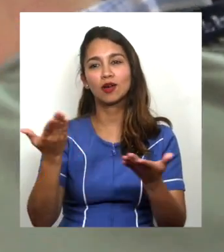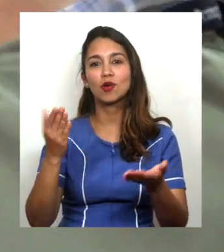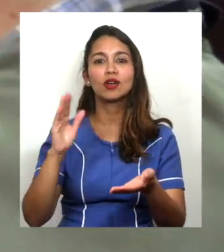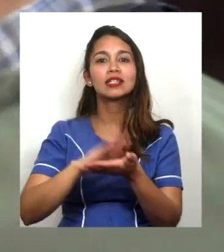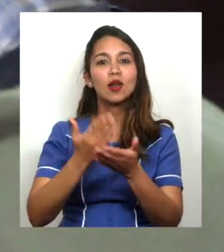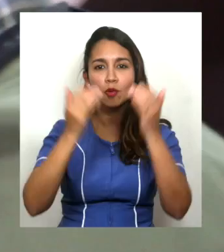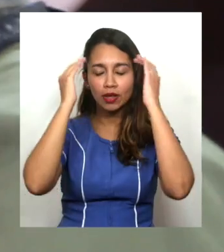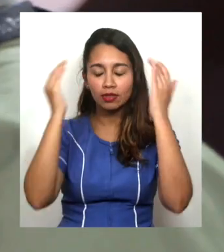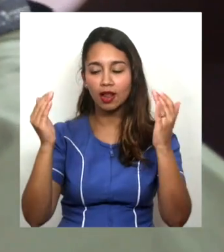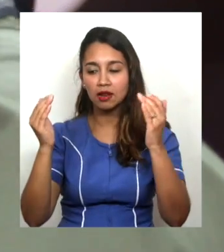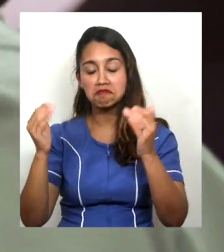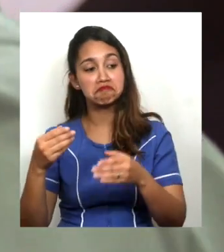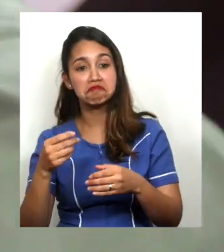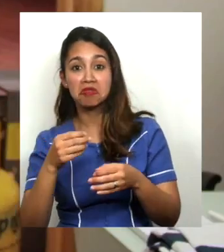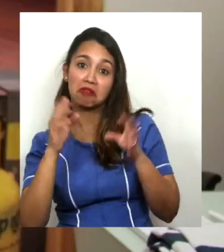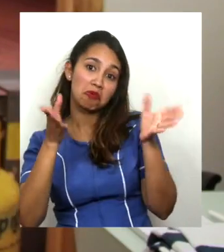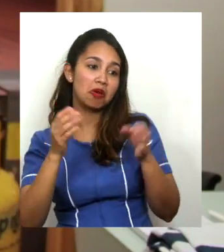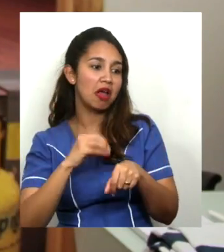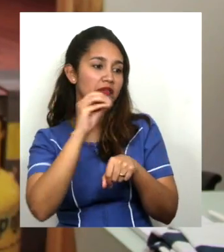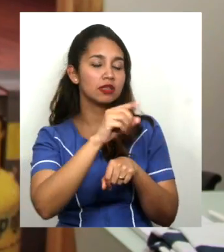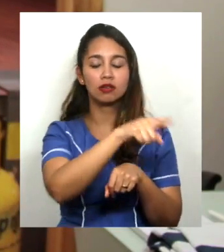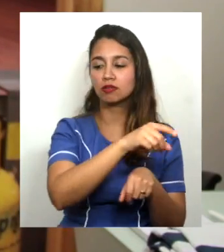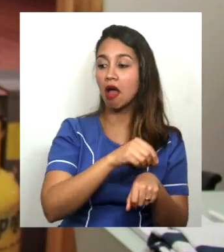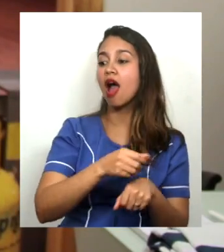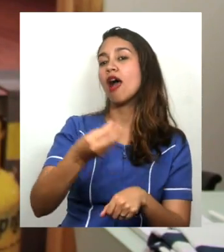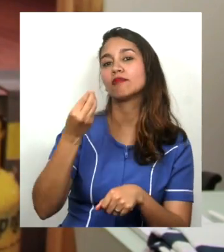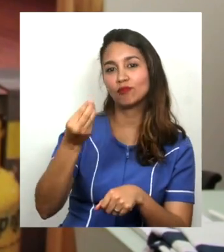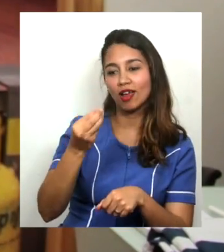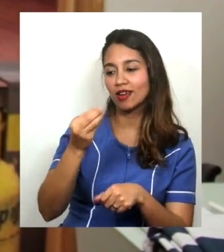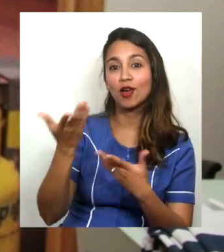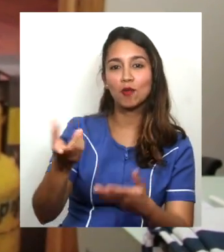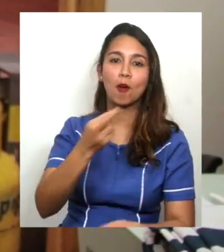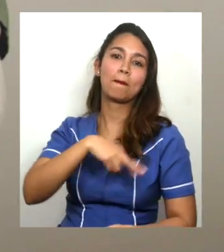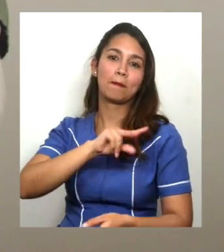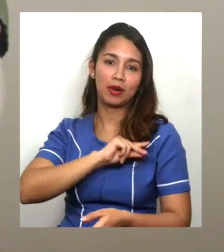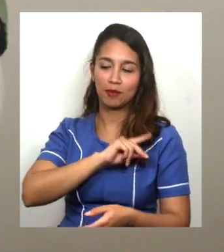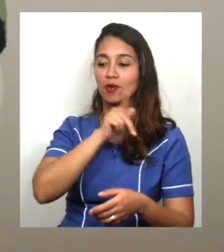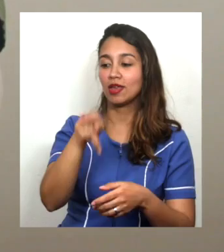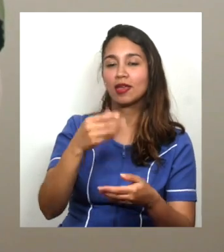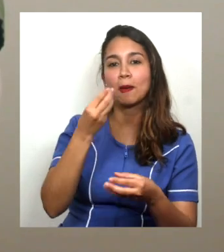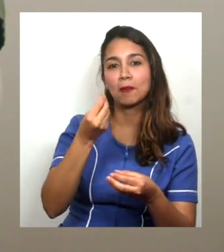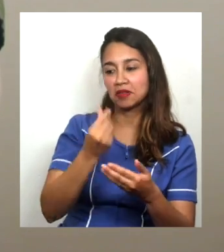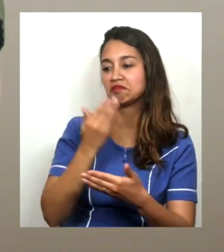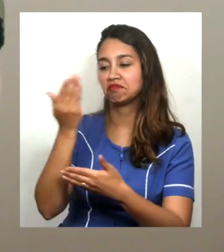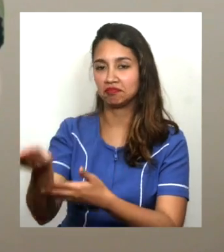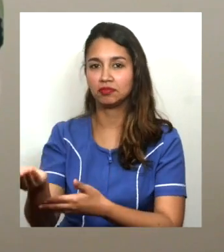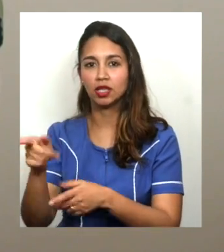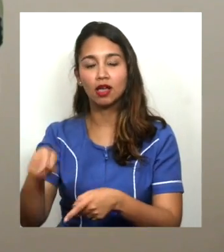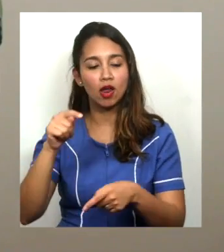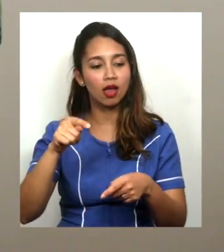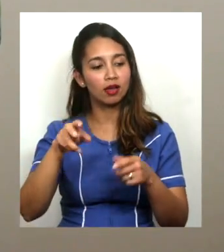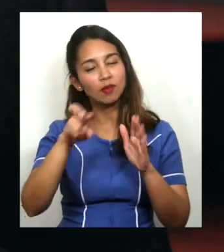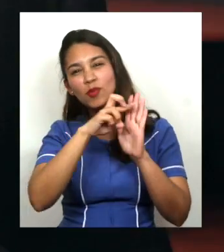programa de salud mental. Y ganamos un monto considerable de dinero que nos permitió crear este proyecto,